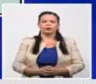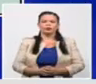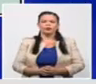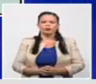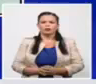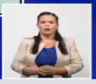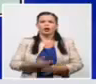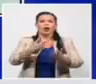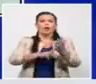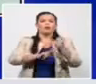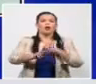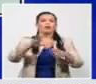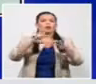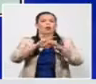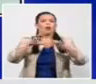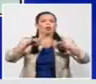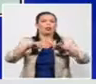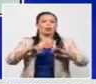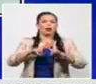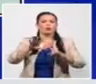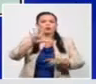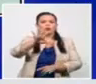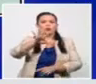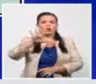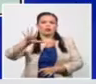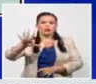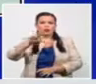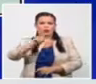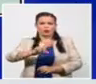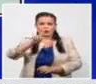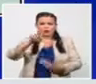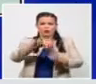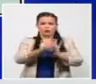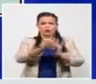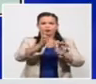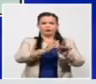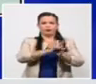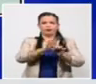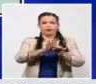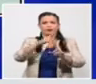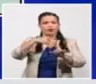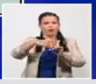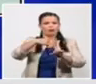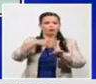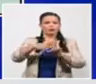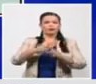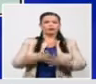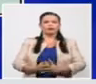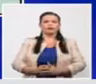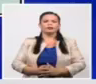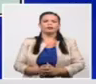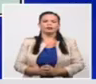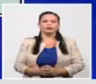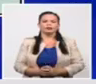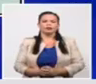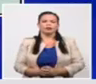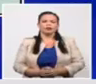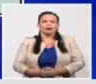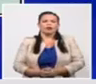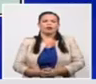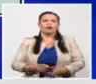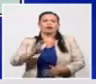provincia de Guantánamo, los 55 pacientes diagnosticados con la enfermedad, pues